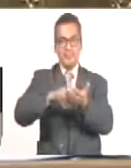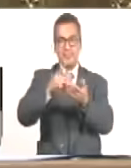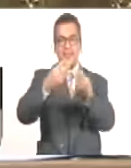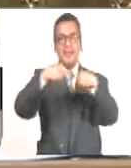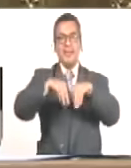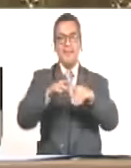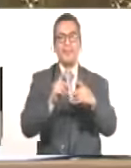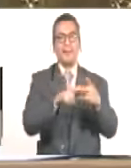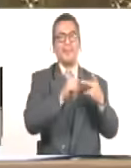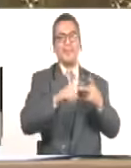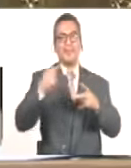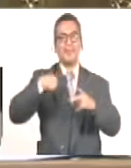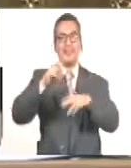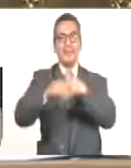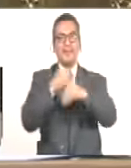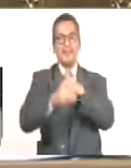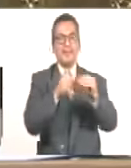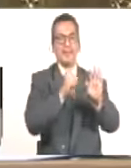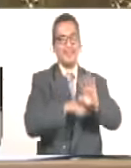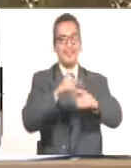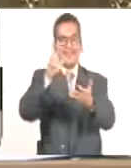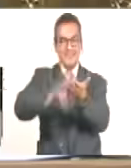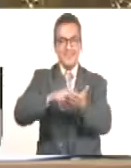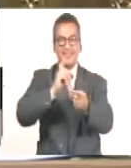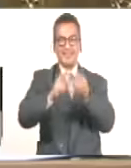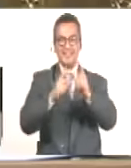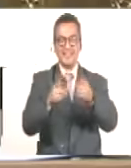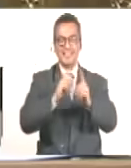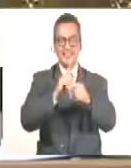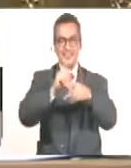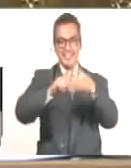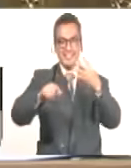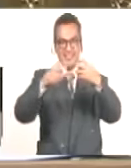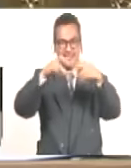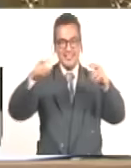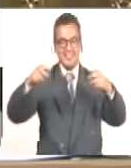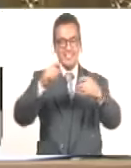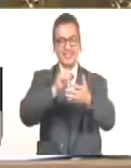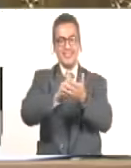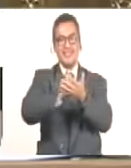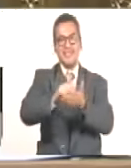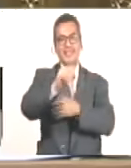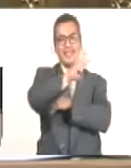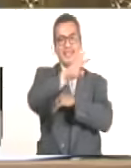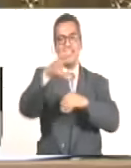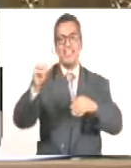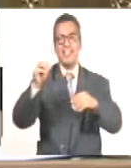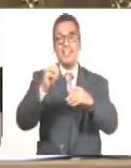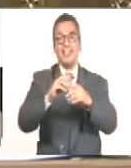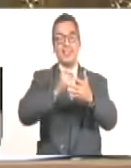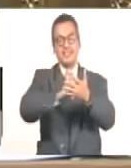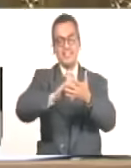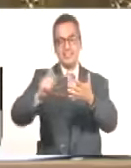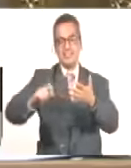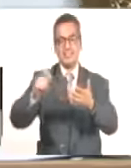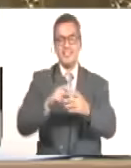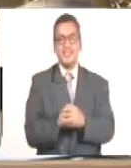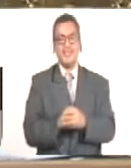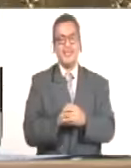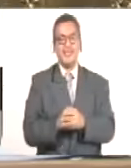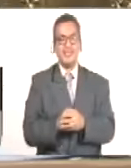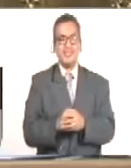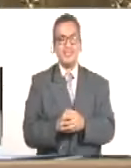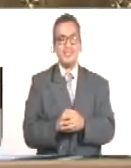Siguiente. 91. Se propone aprobar con modificación la denominación del epígrafe del artículo 40, el cual queda redactado en los siguientes